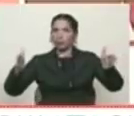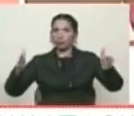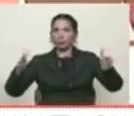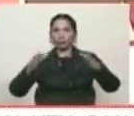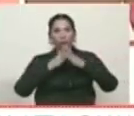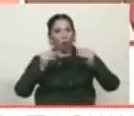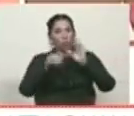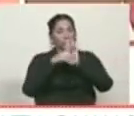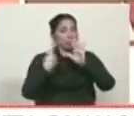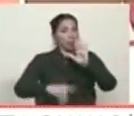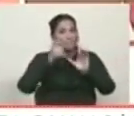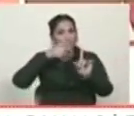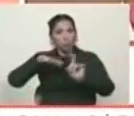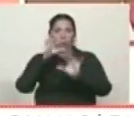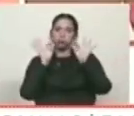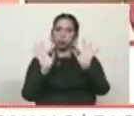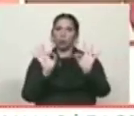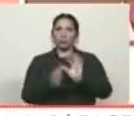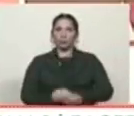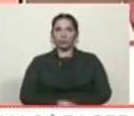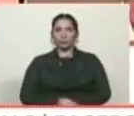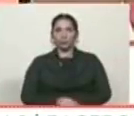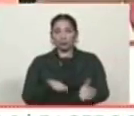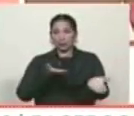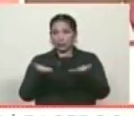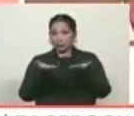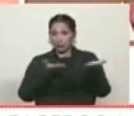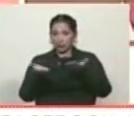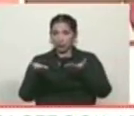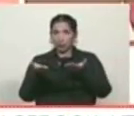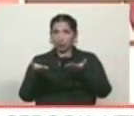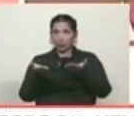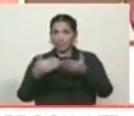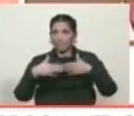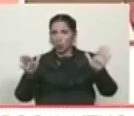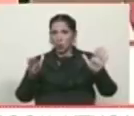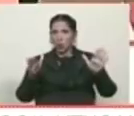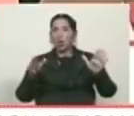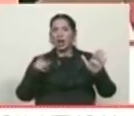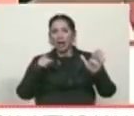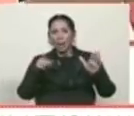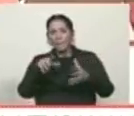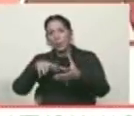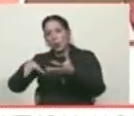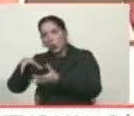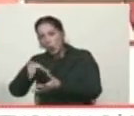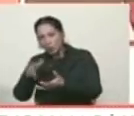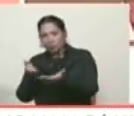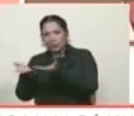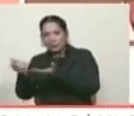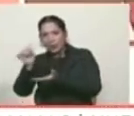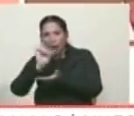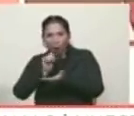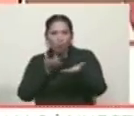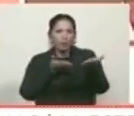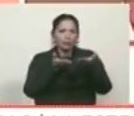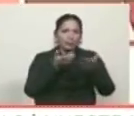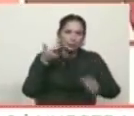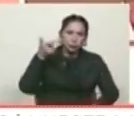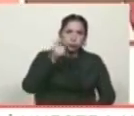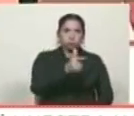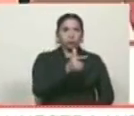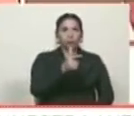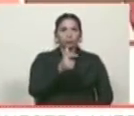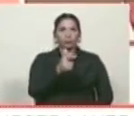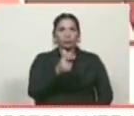todos los derechos del pueblo, muy especialmente los servicios públicos. Se afecta el servicio de agua, se afecta el servicio de transporte a